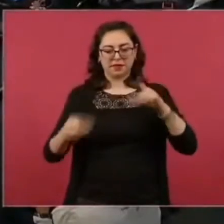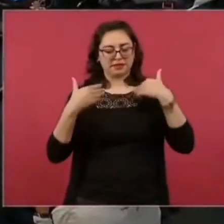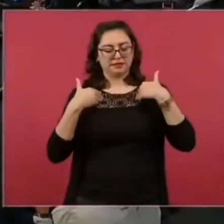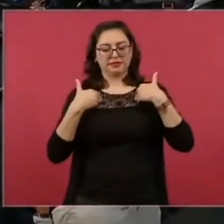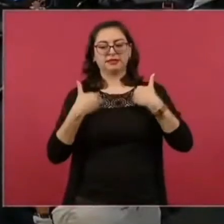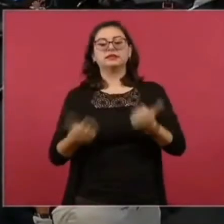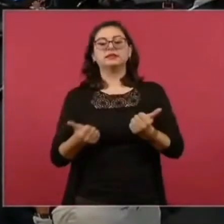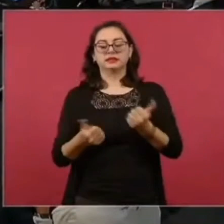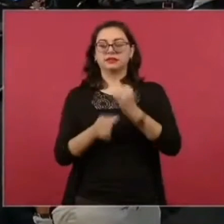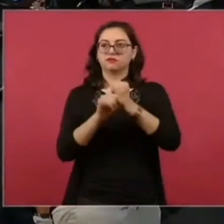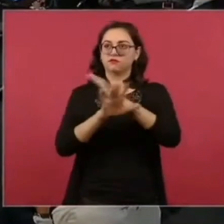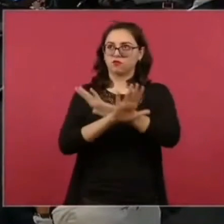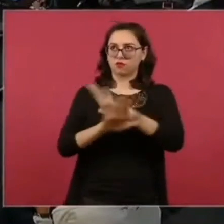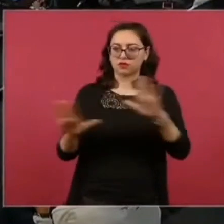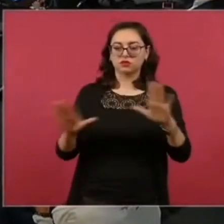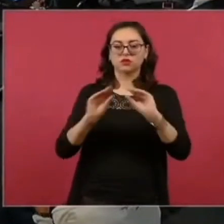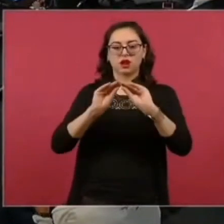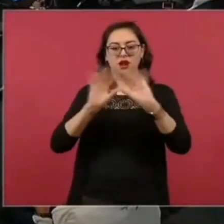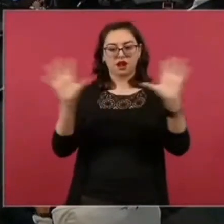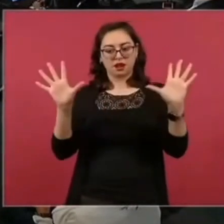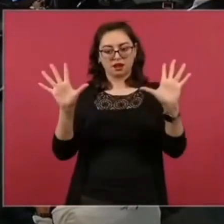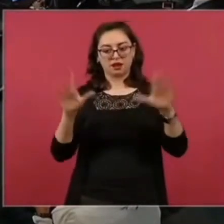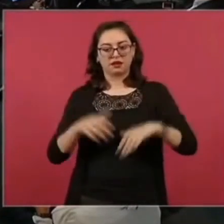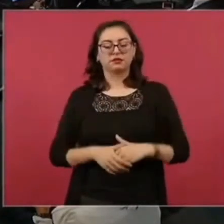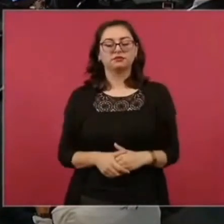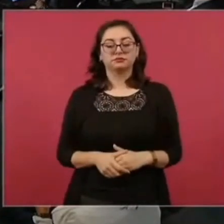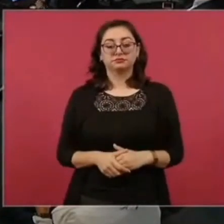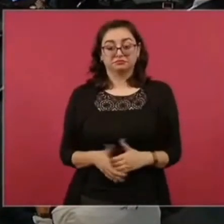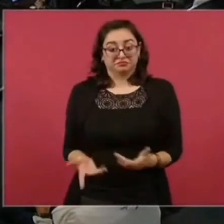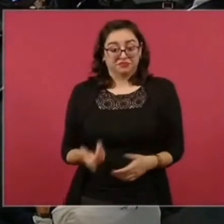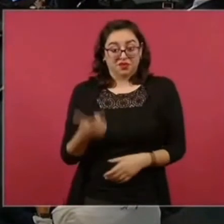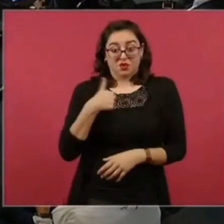y hay que estar informando, porque si no,